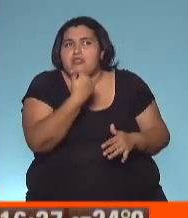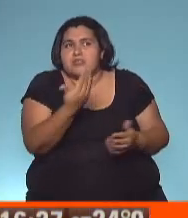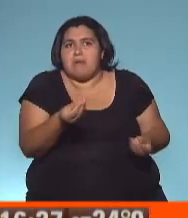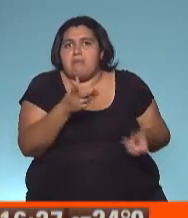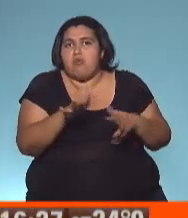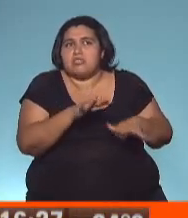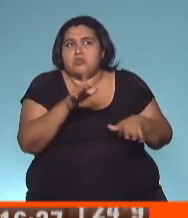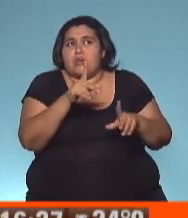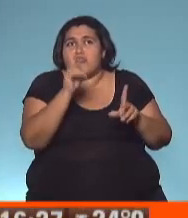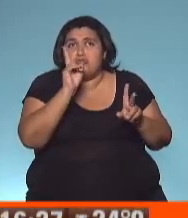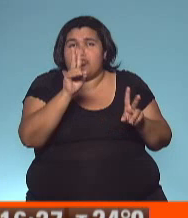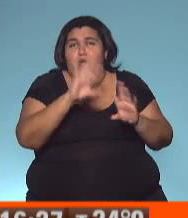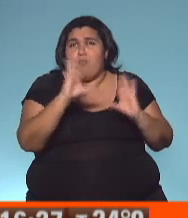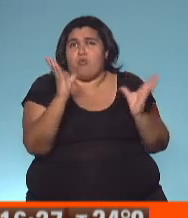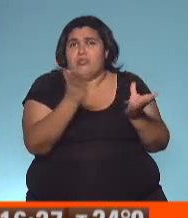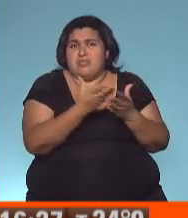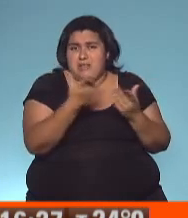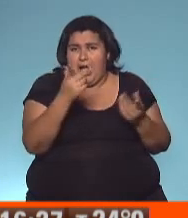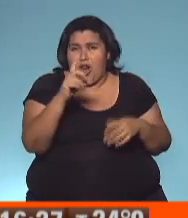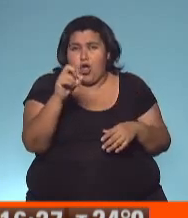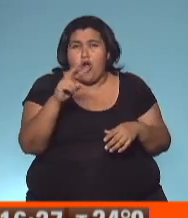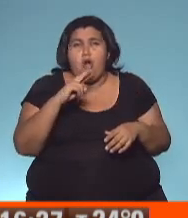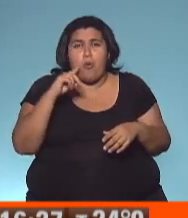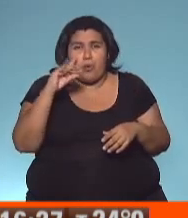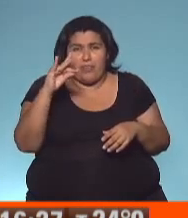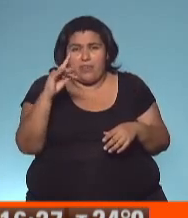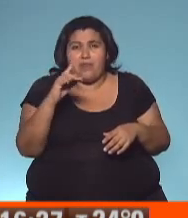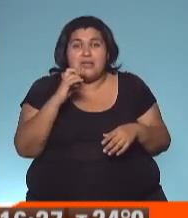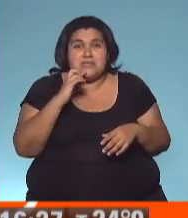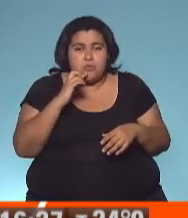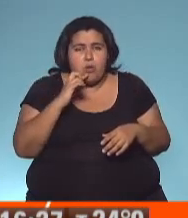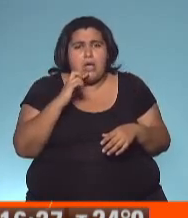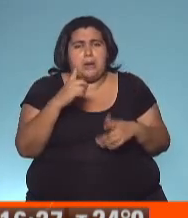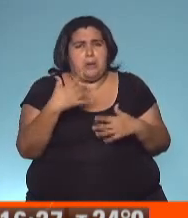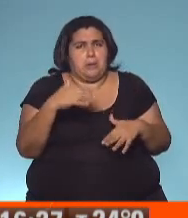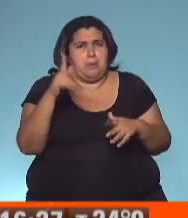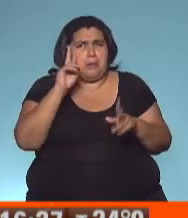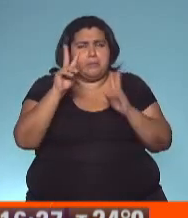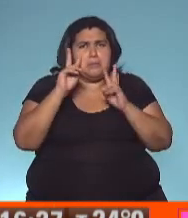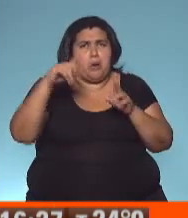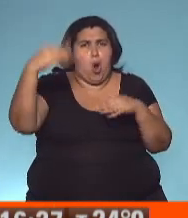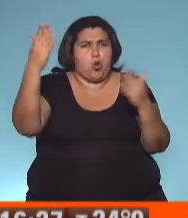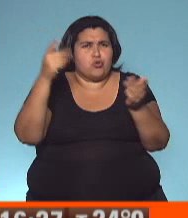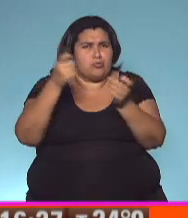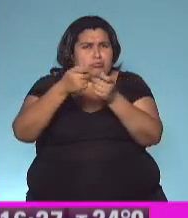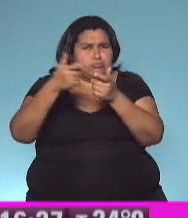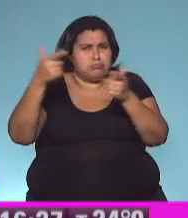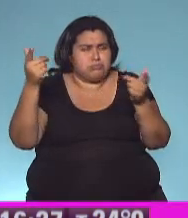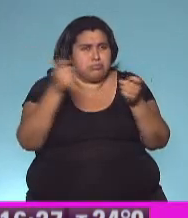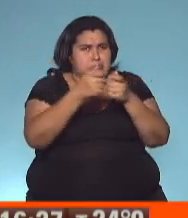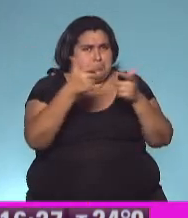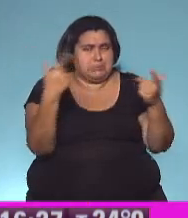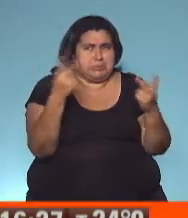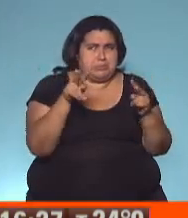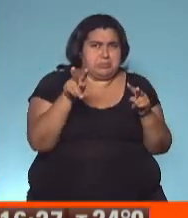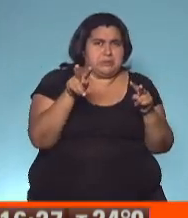mundial con este virus, con el COVID 19, el flagelo que está creando y lo que uno viene viendo, creo